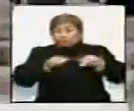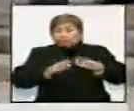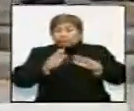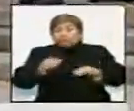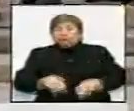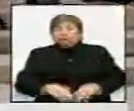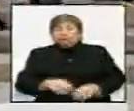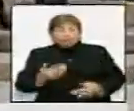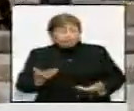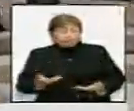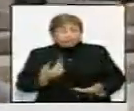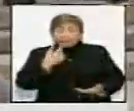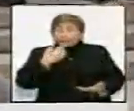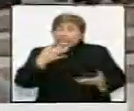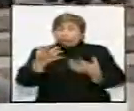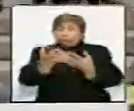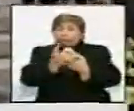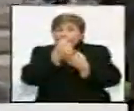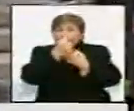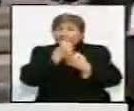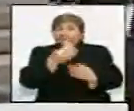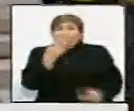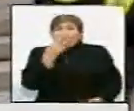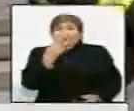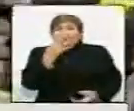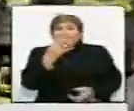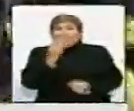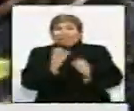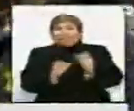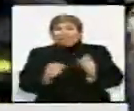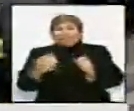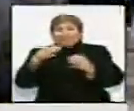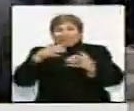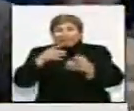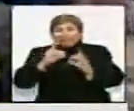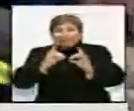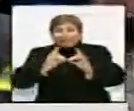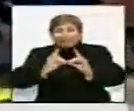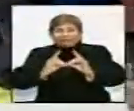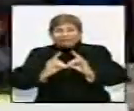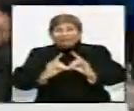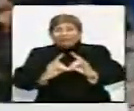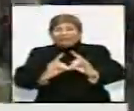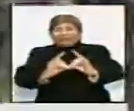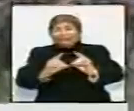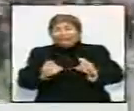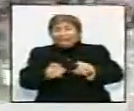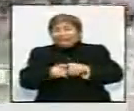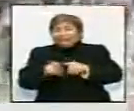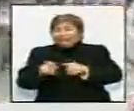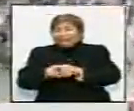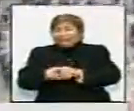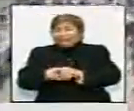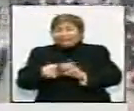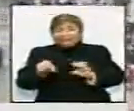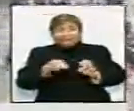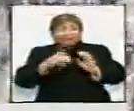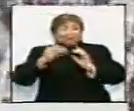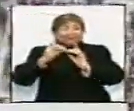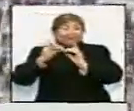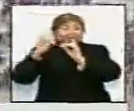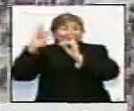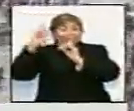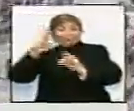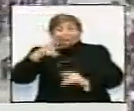Hemos rescatado a 4 personas con camillas fijas y también hemos hecho un rescate